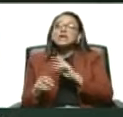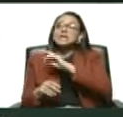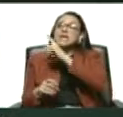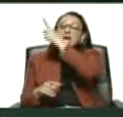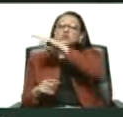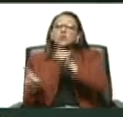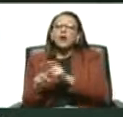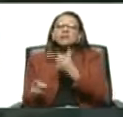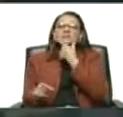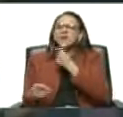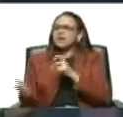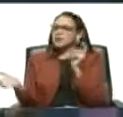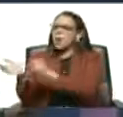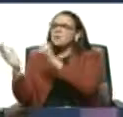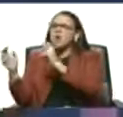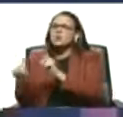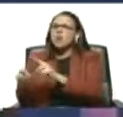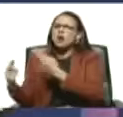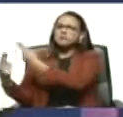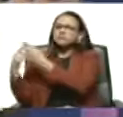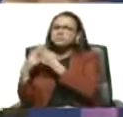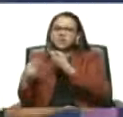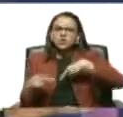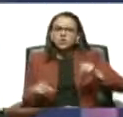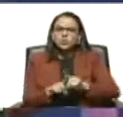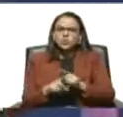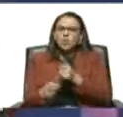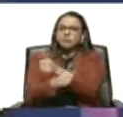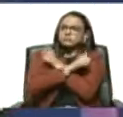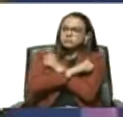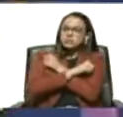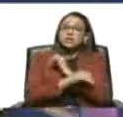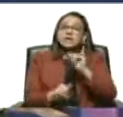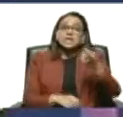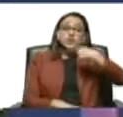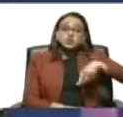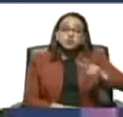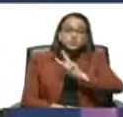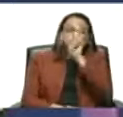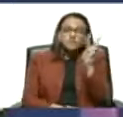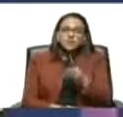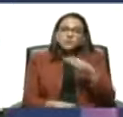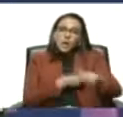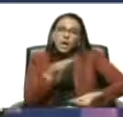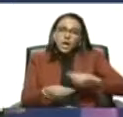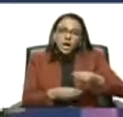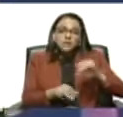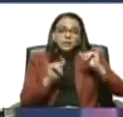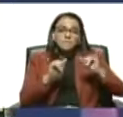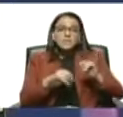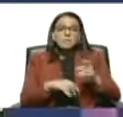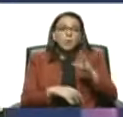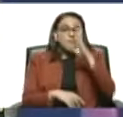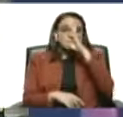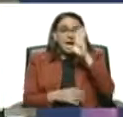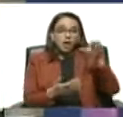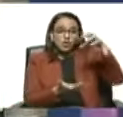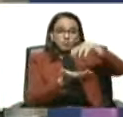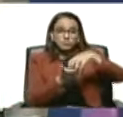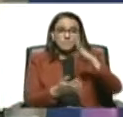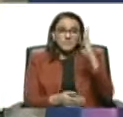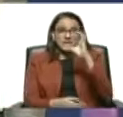la mensajería financiera internacional SWIFT y el Estado venezolano, sus instituciones, el Banco Central de